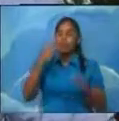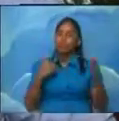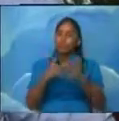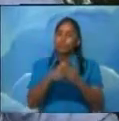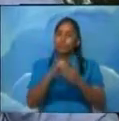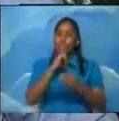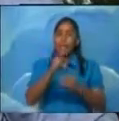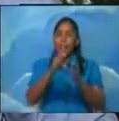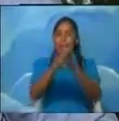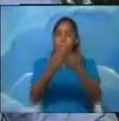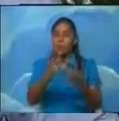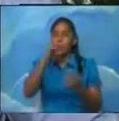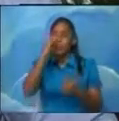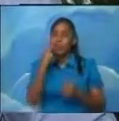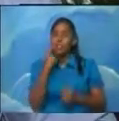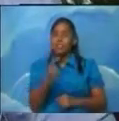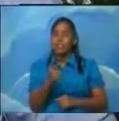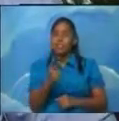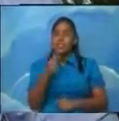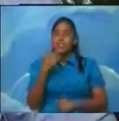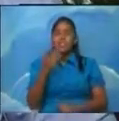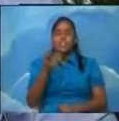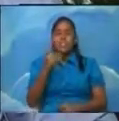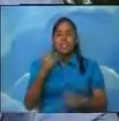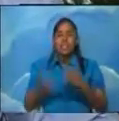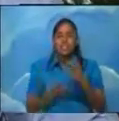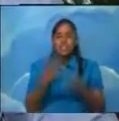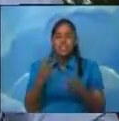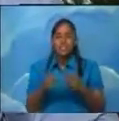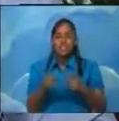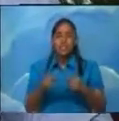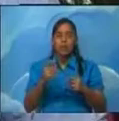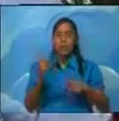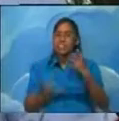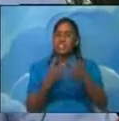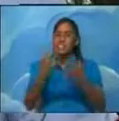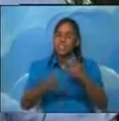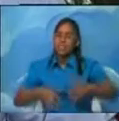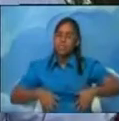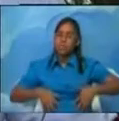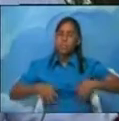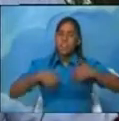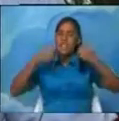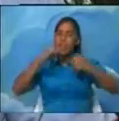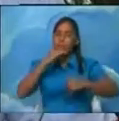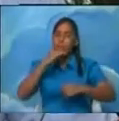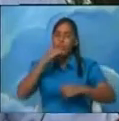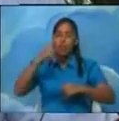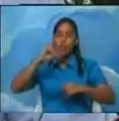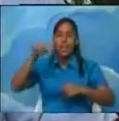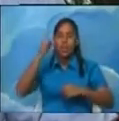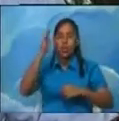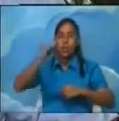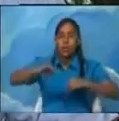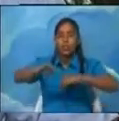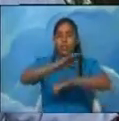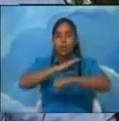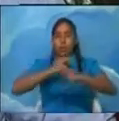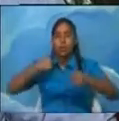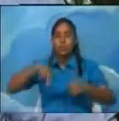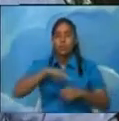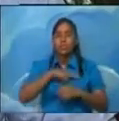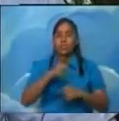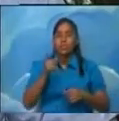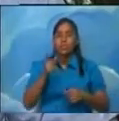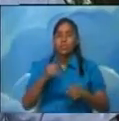palabra que Dios le dice, se encienda, va a encenderse el furor de Jehová sobre vosotros. Y cierre